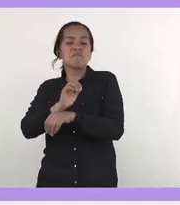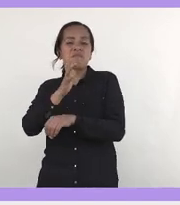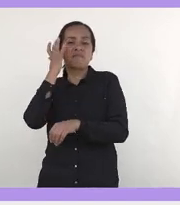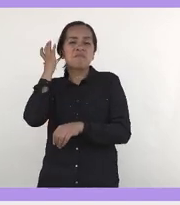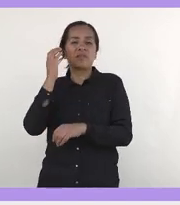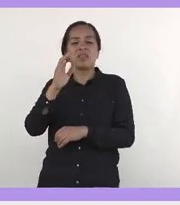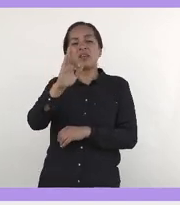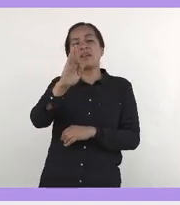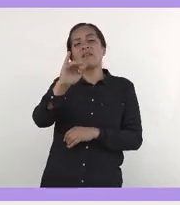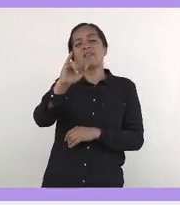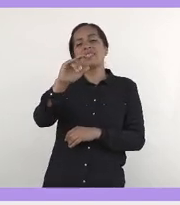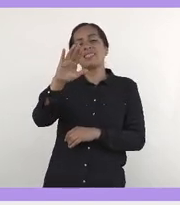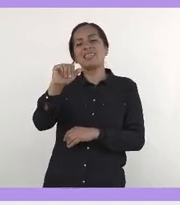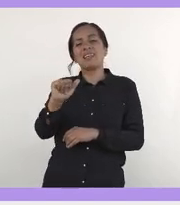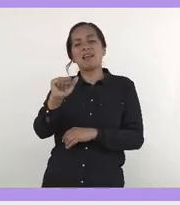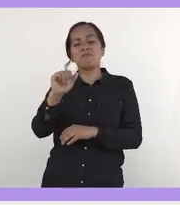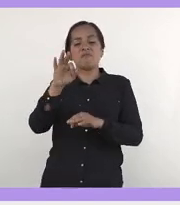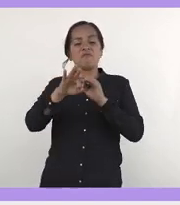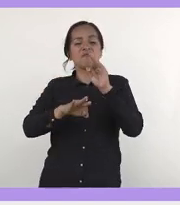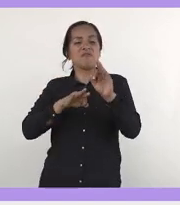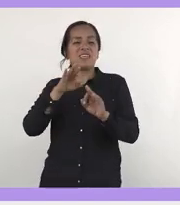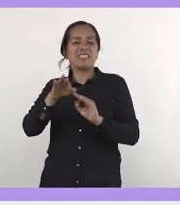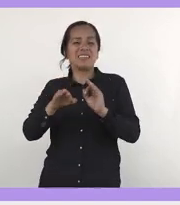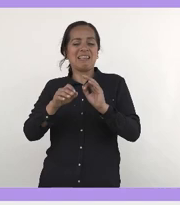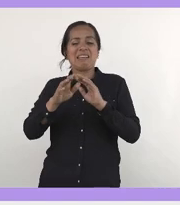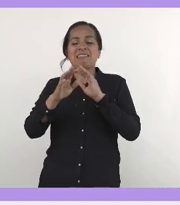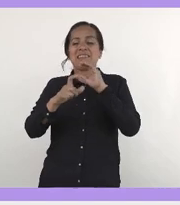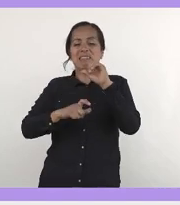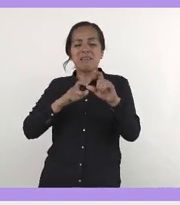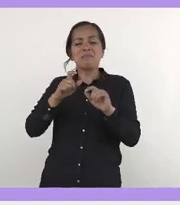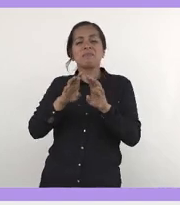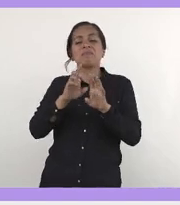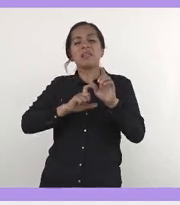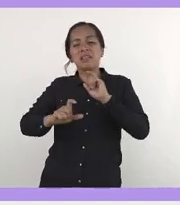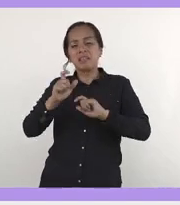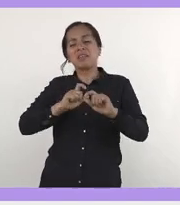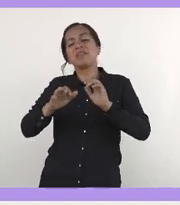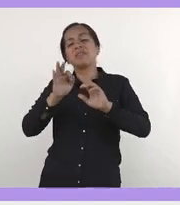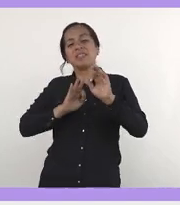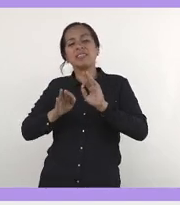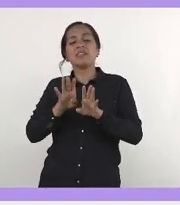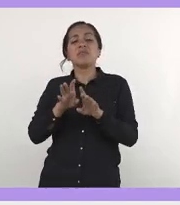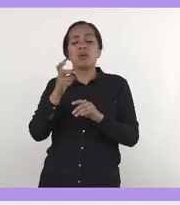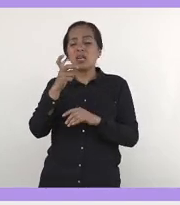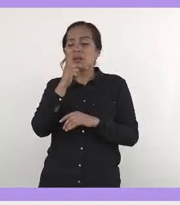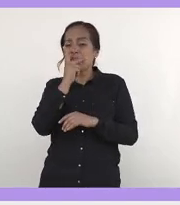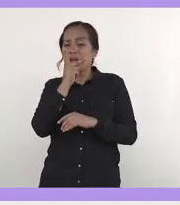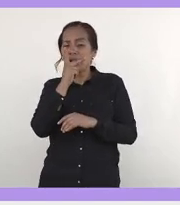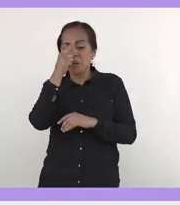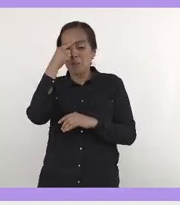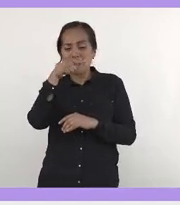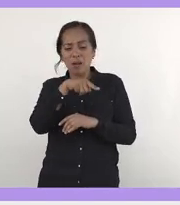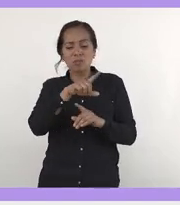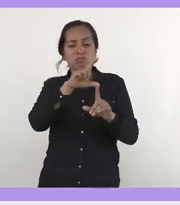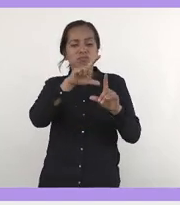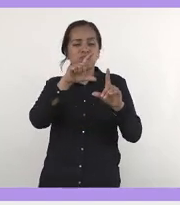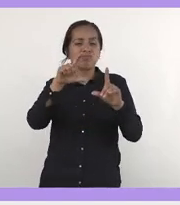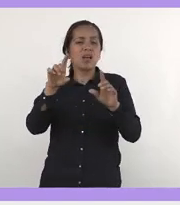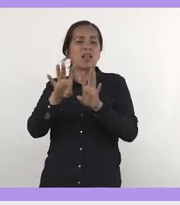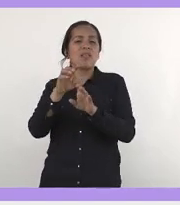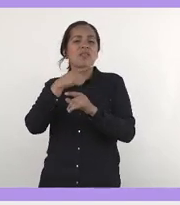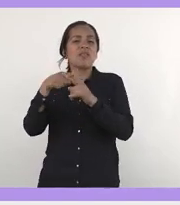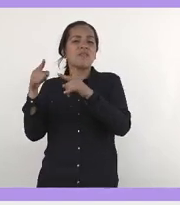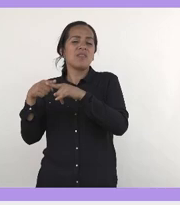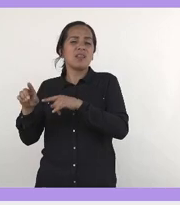física química música no que mucha gente dice Ay pero cómo vas a utilizar esas palabras si son las palabras que que se utilizan para las disciplinas